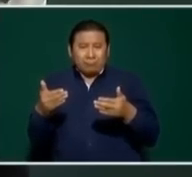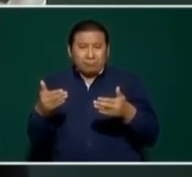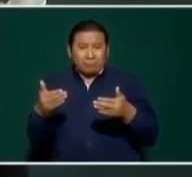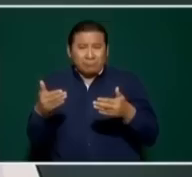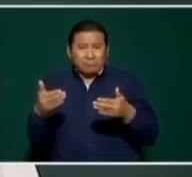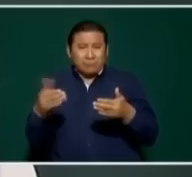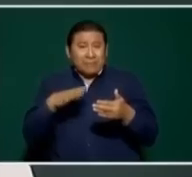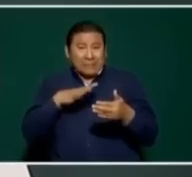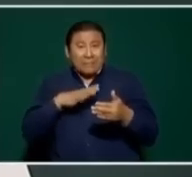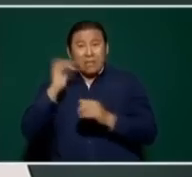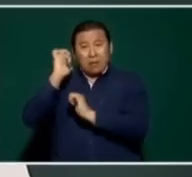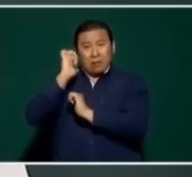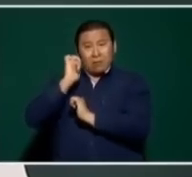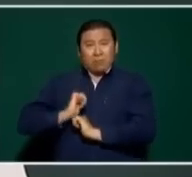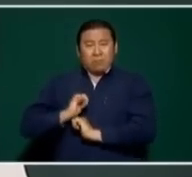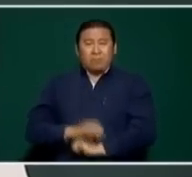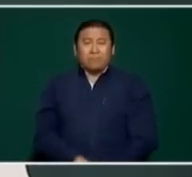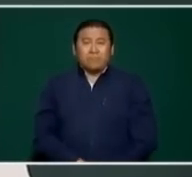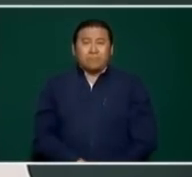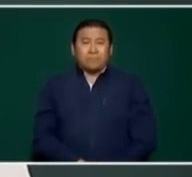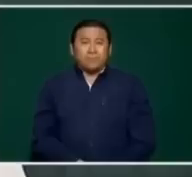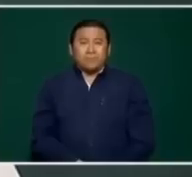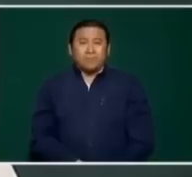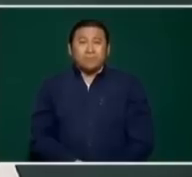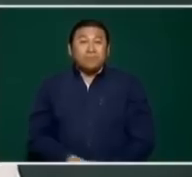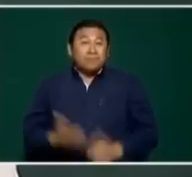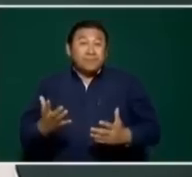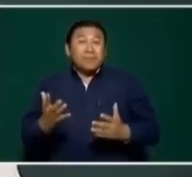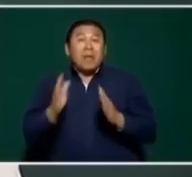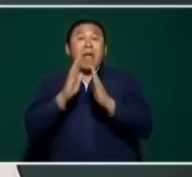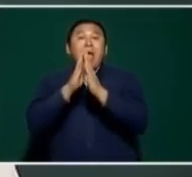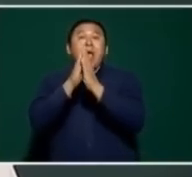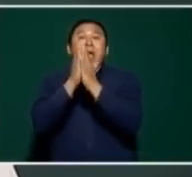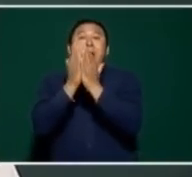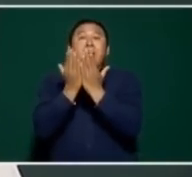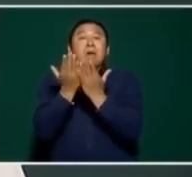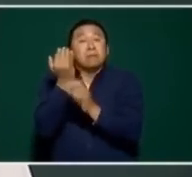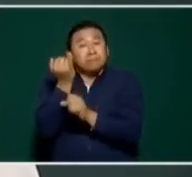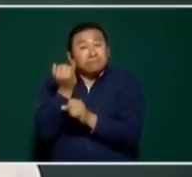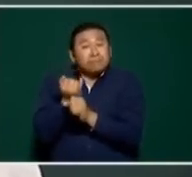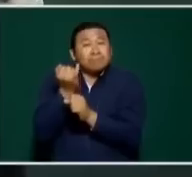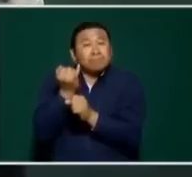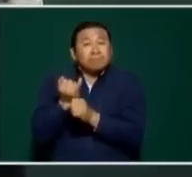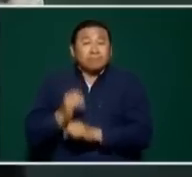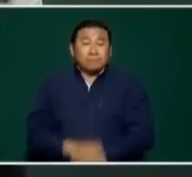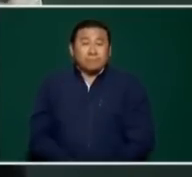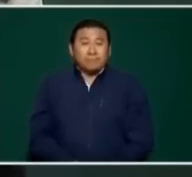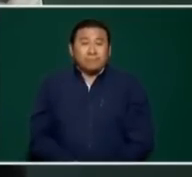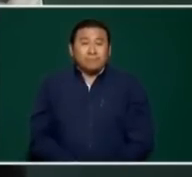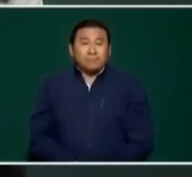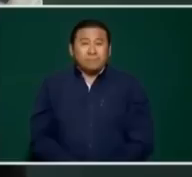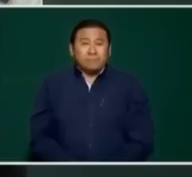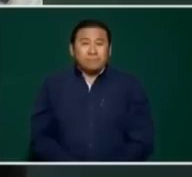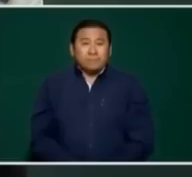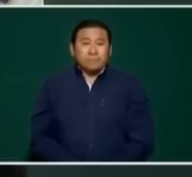que tienen las autoridades, porque hay que abrir una carpeta.